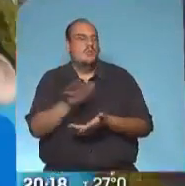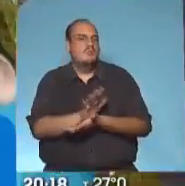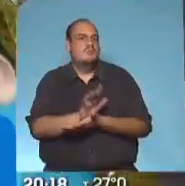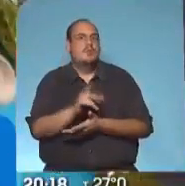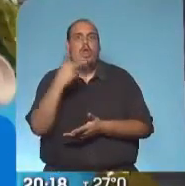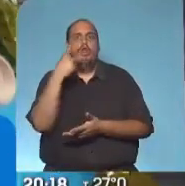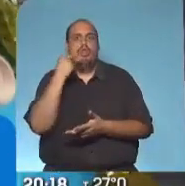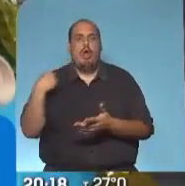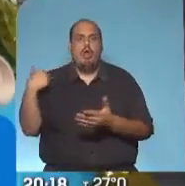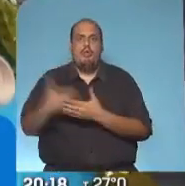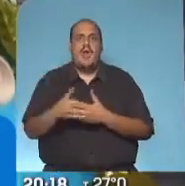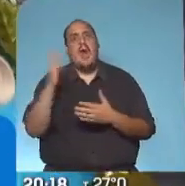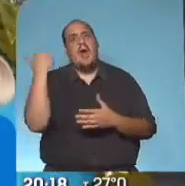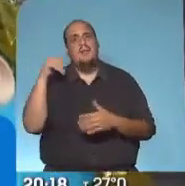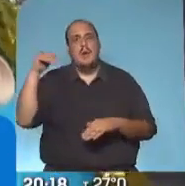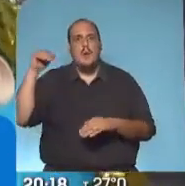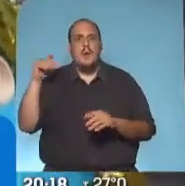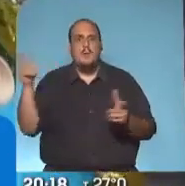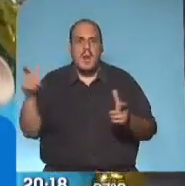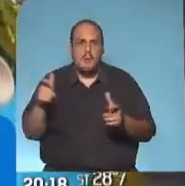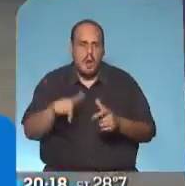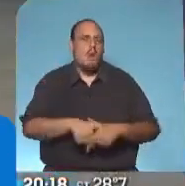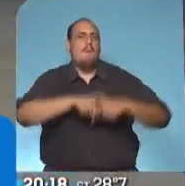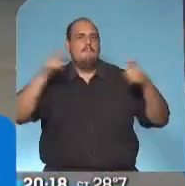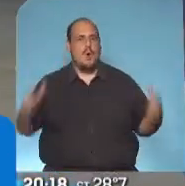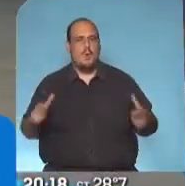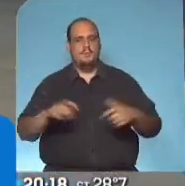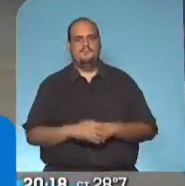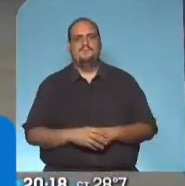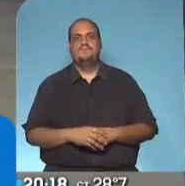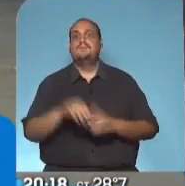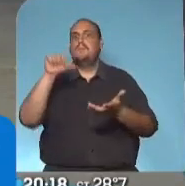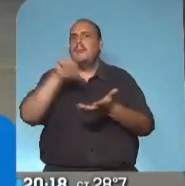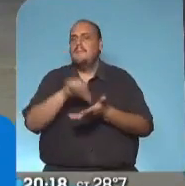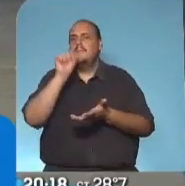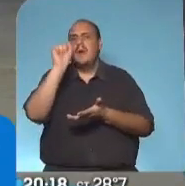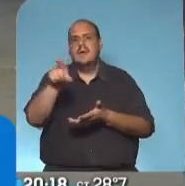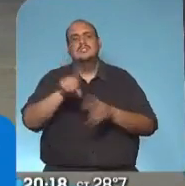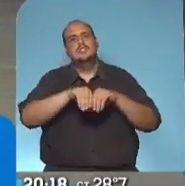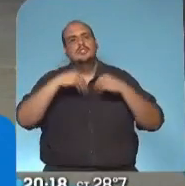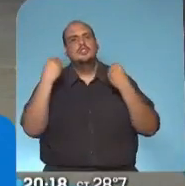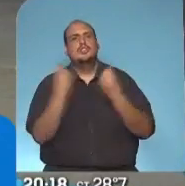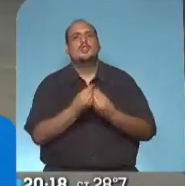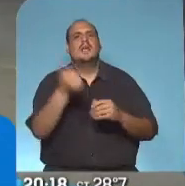de 2 días de descenso en los fallecimientos. El país registra un total de